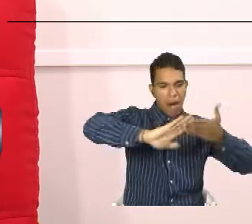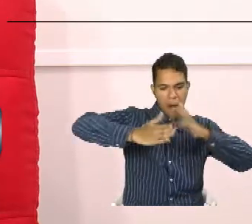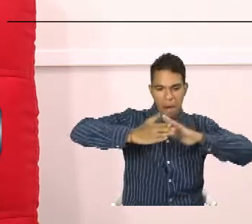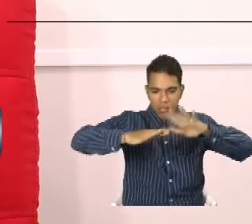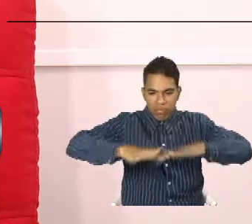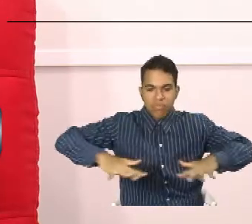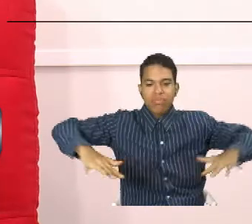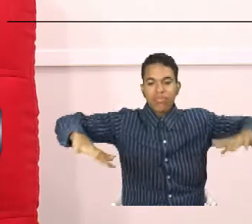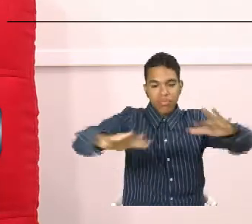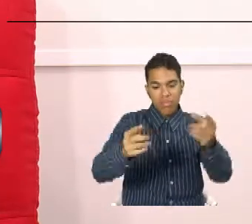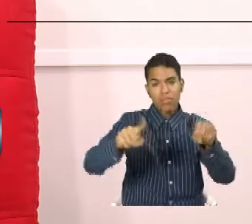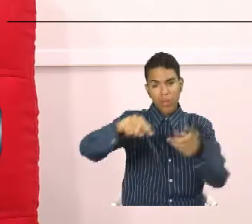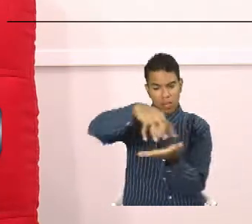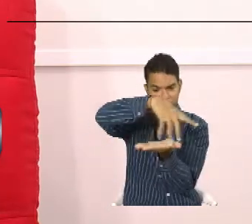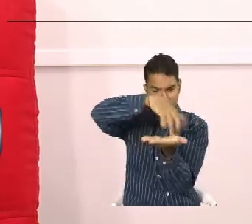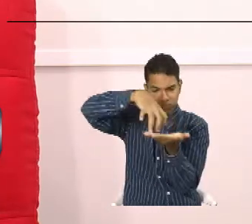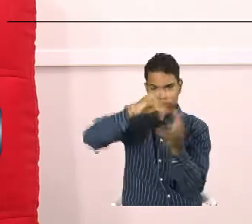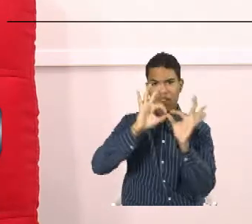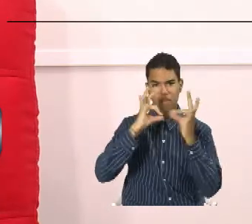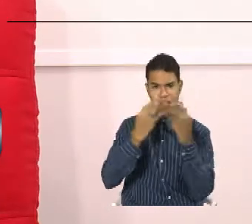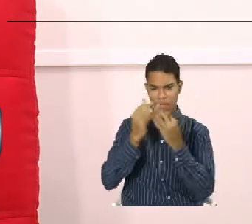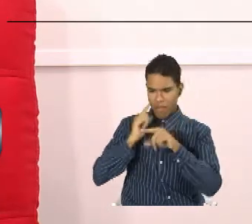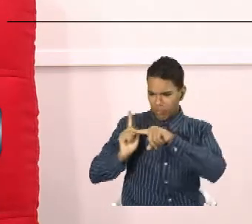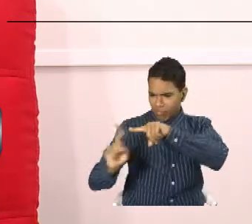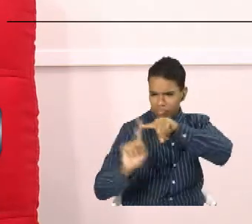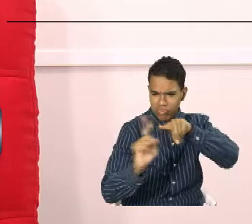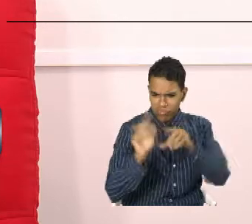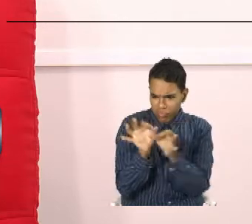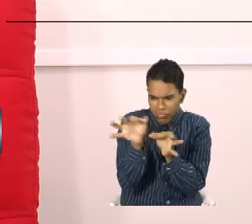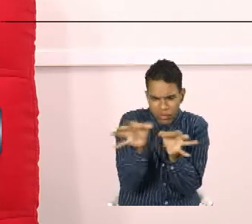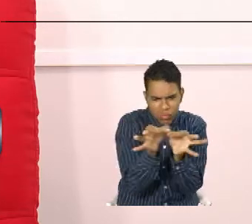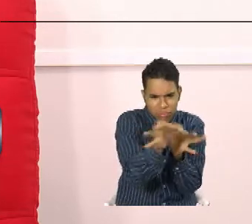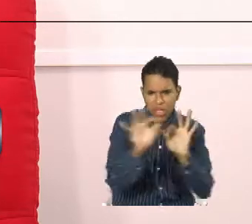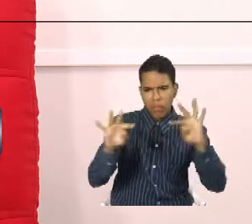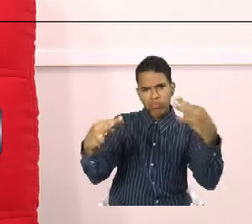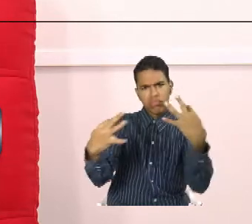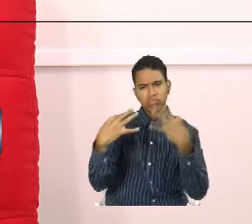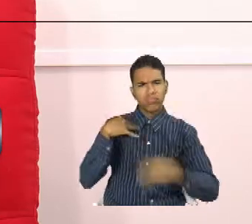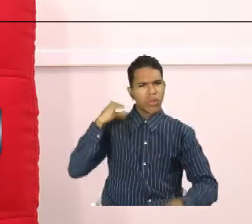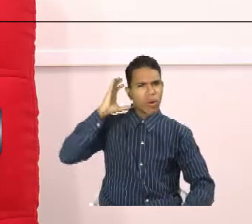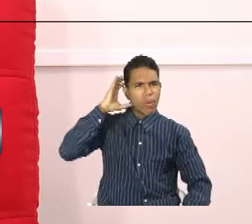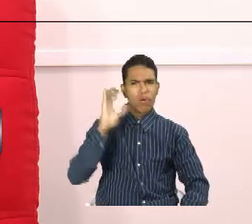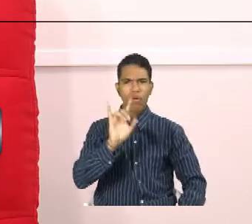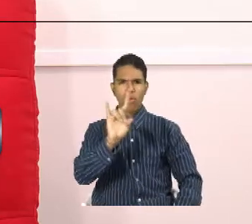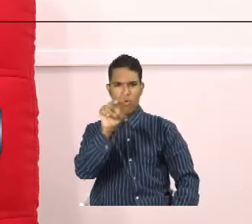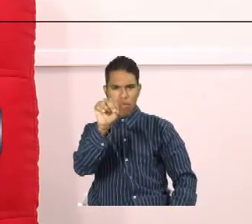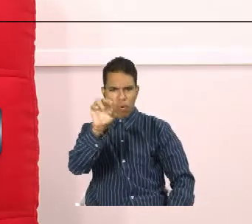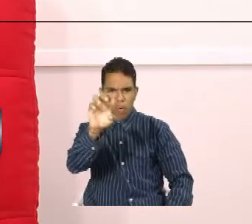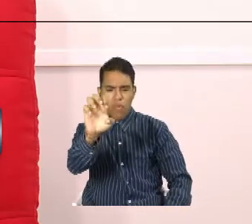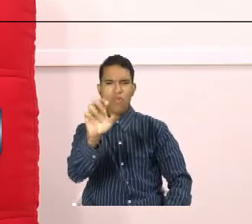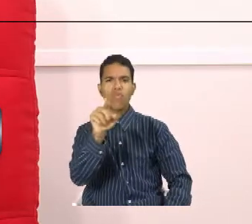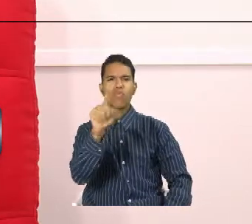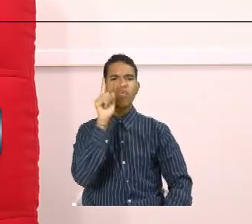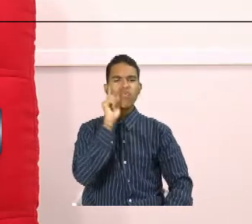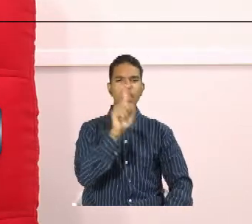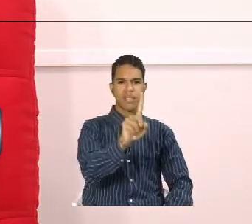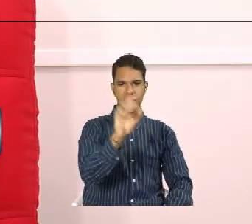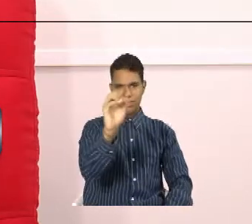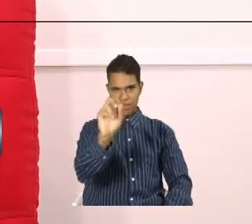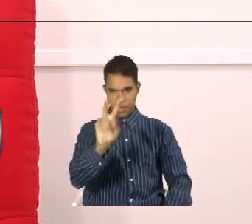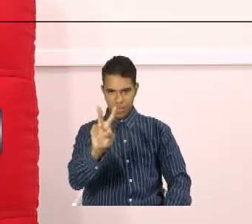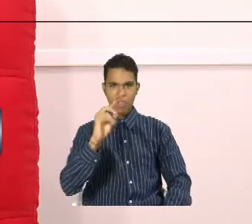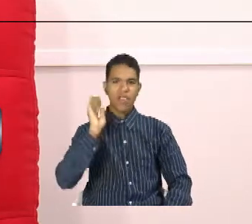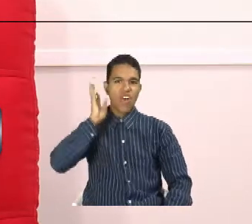en Santander, ya que nos están acompañando a través de un EPM en el canal 102 en Cúcuta Norte de